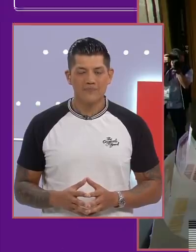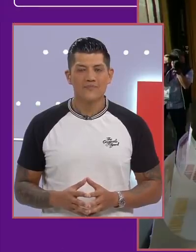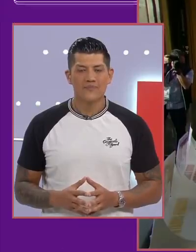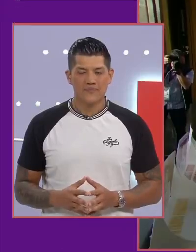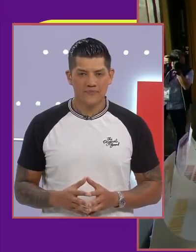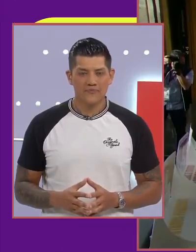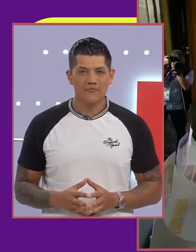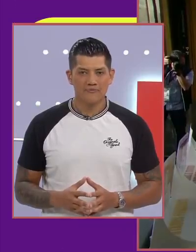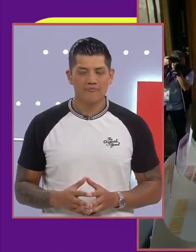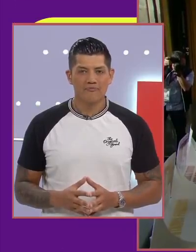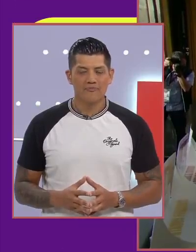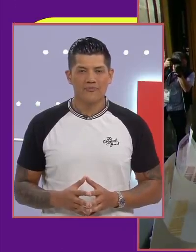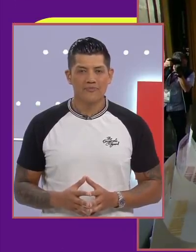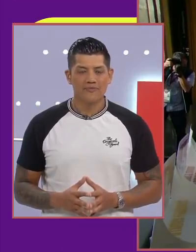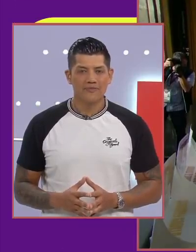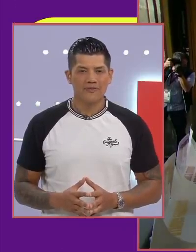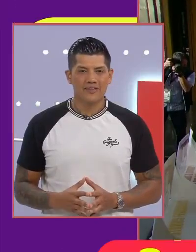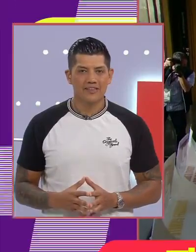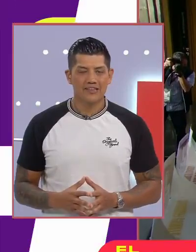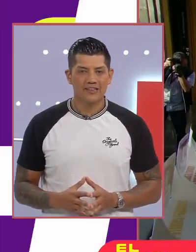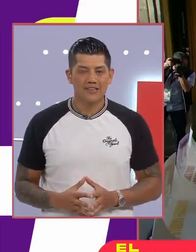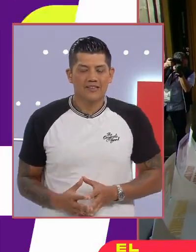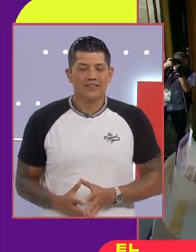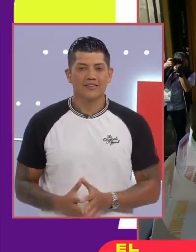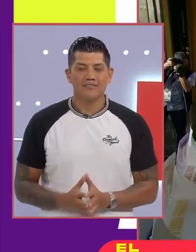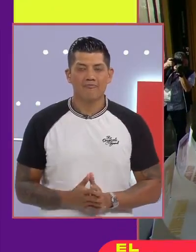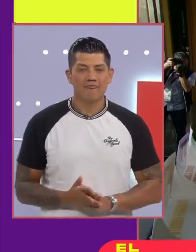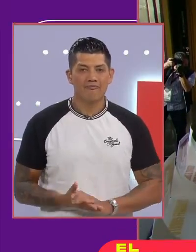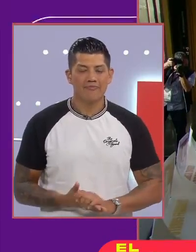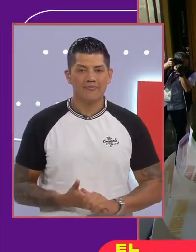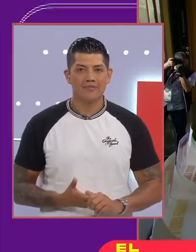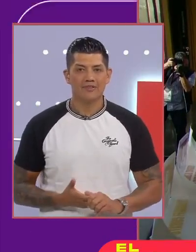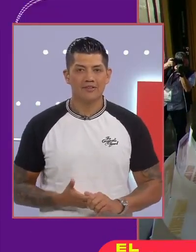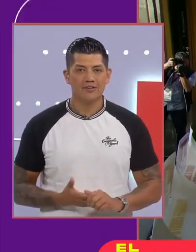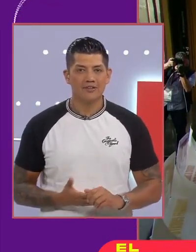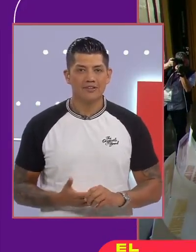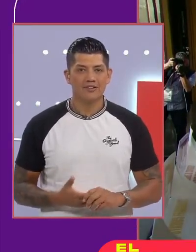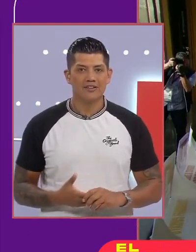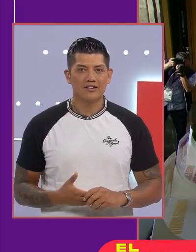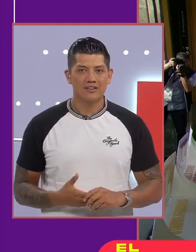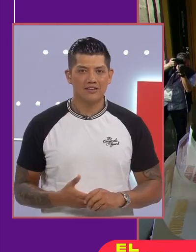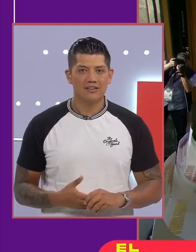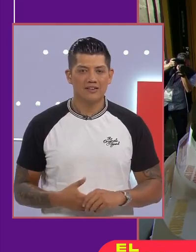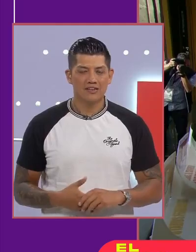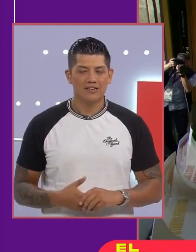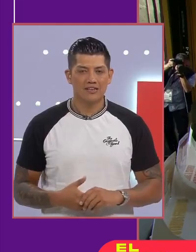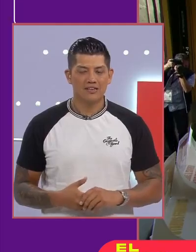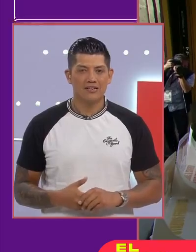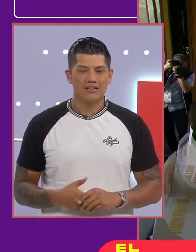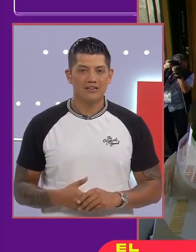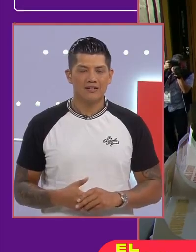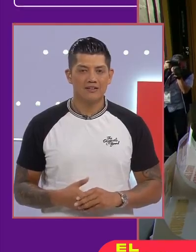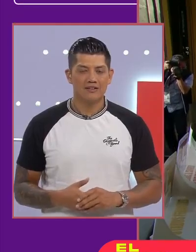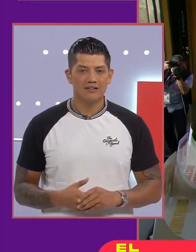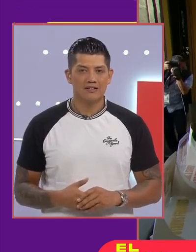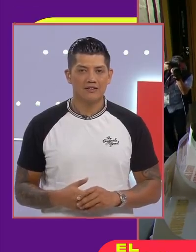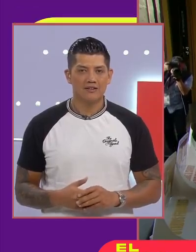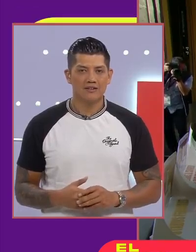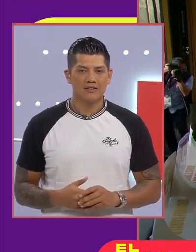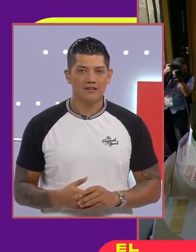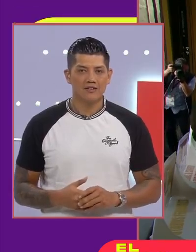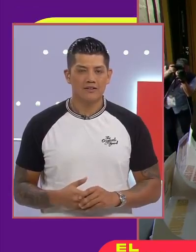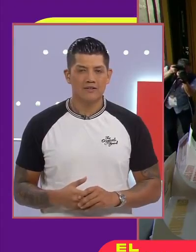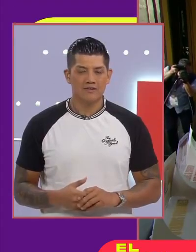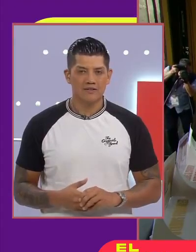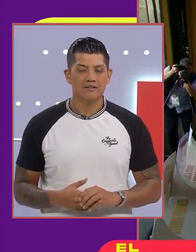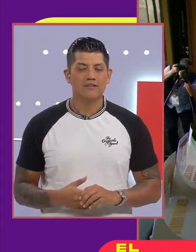que votan afuera, pero que es, claro, quizás la redacción del INE no fue la correcta, de hecho se pidió, se va